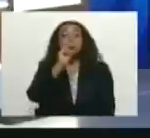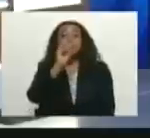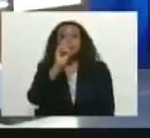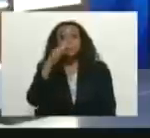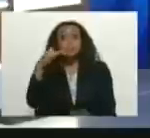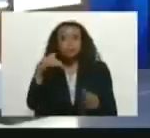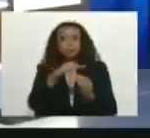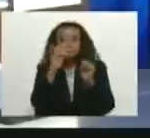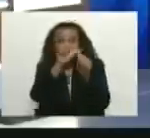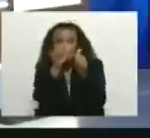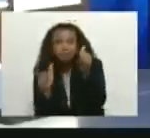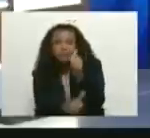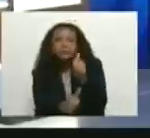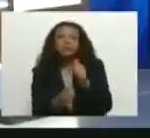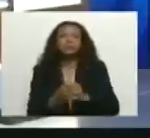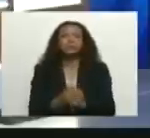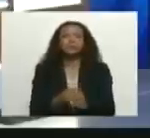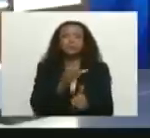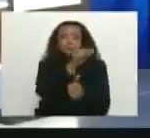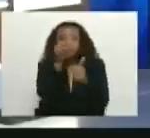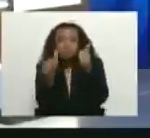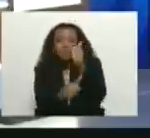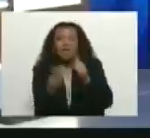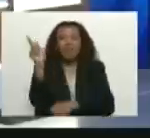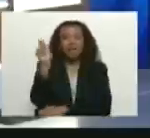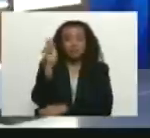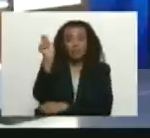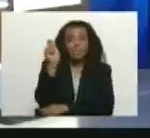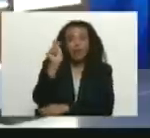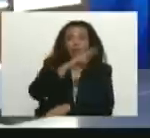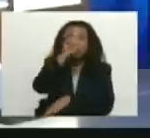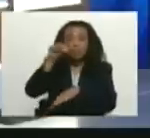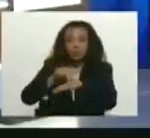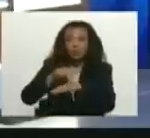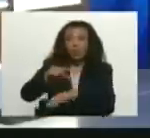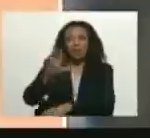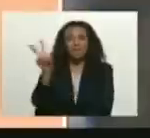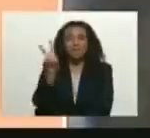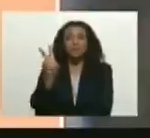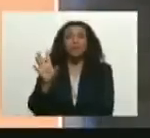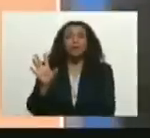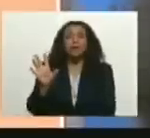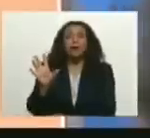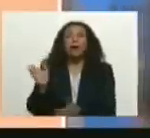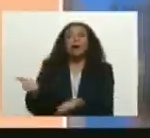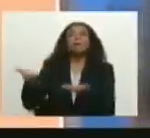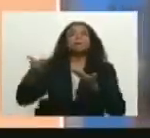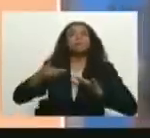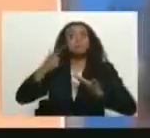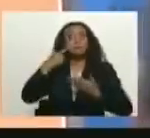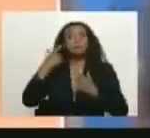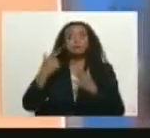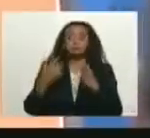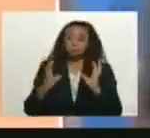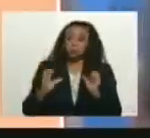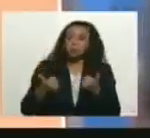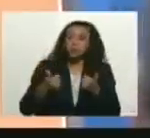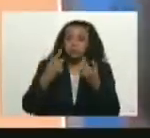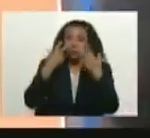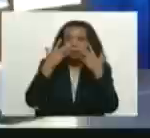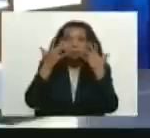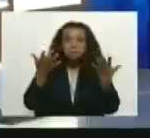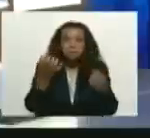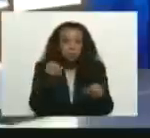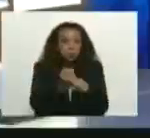ahora, el Monseñor de la Asamblea Nacional, y ha habido frutos hermosos, de verdad, ha